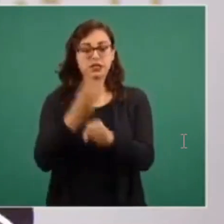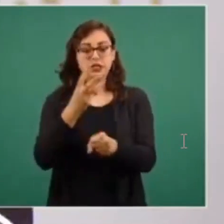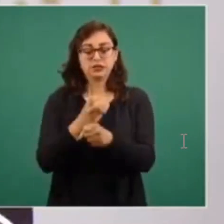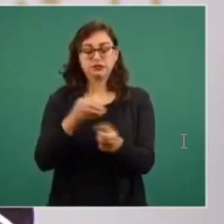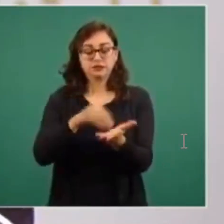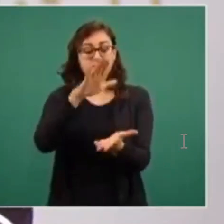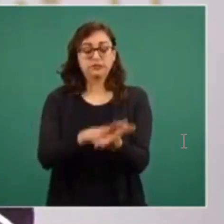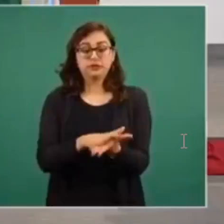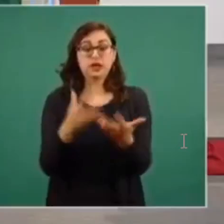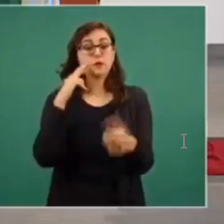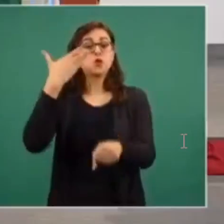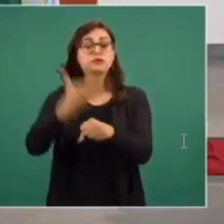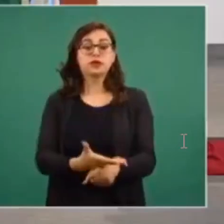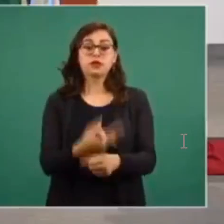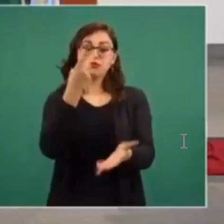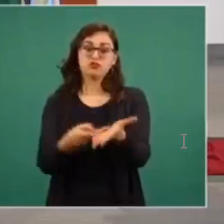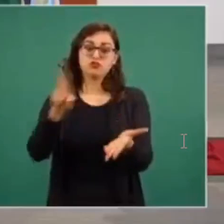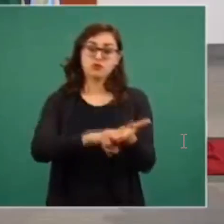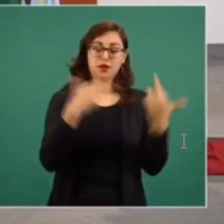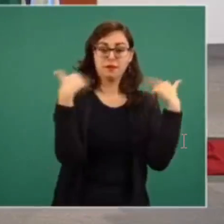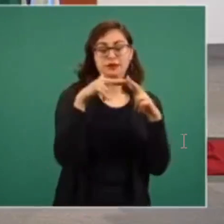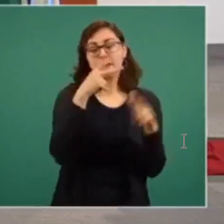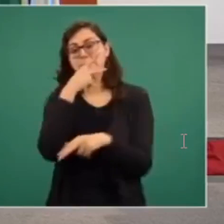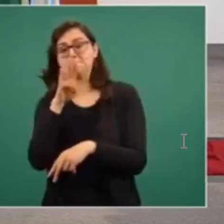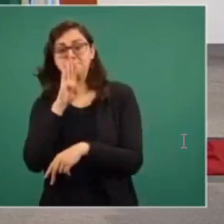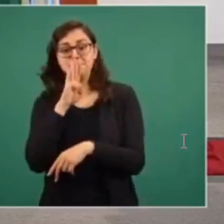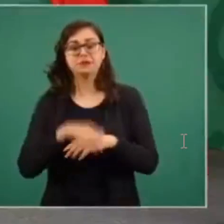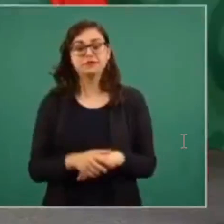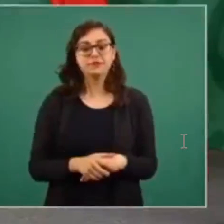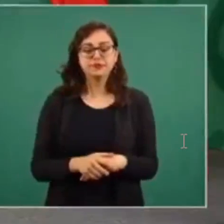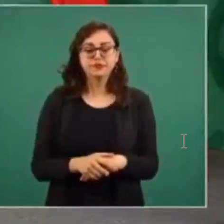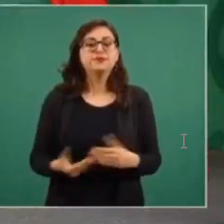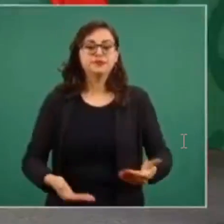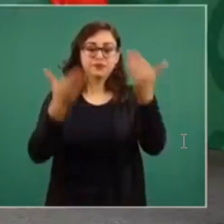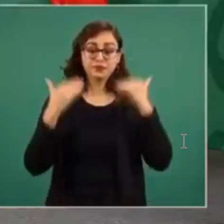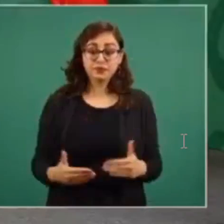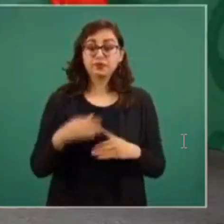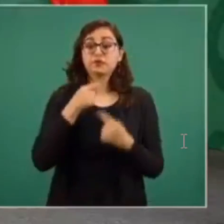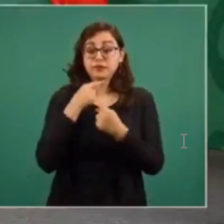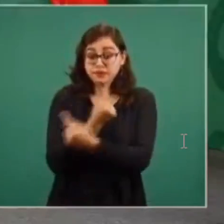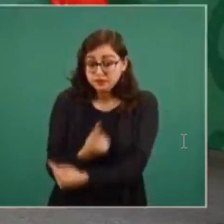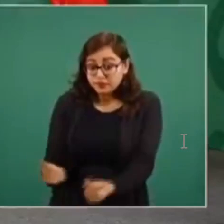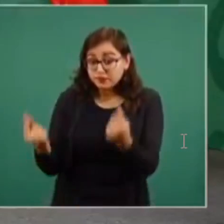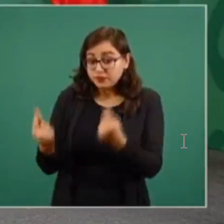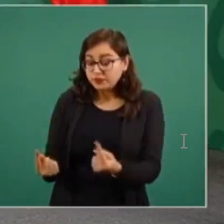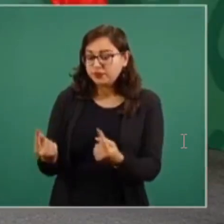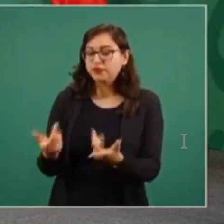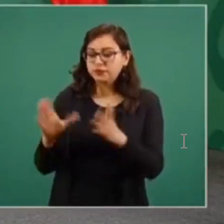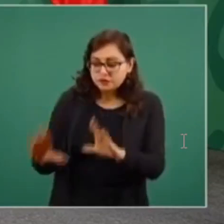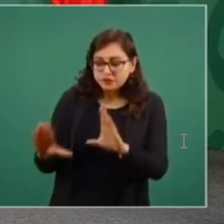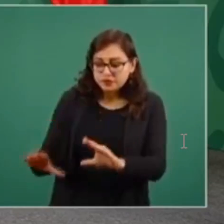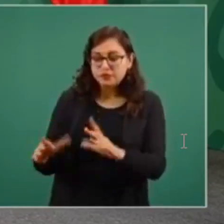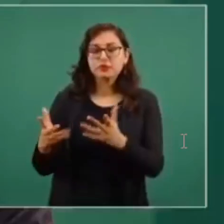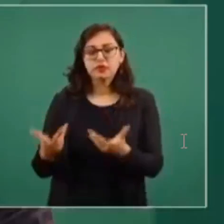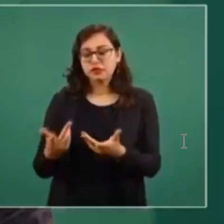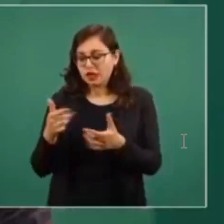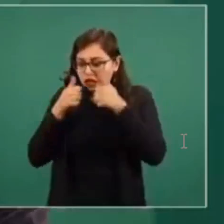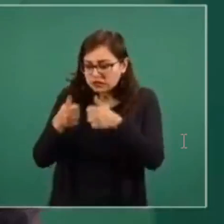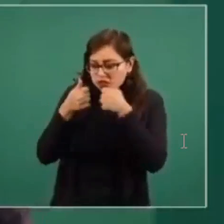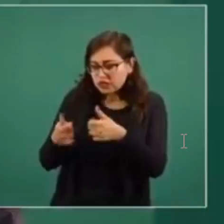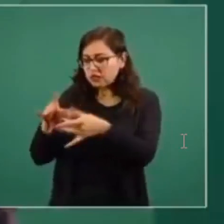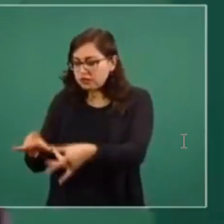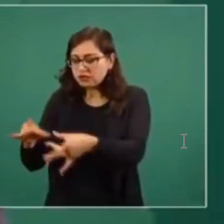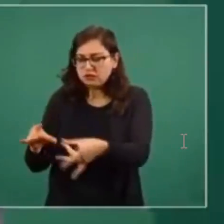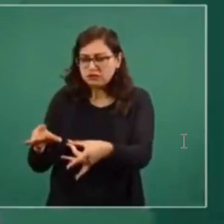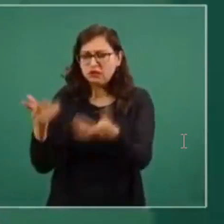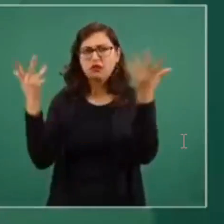en la educación. Y finalmente, pues al estar ayudando a sus chiquitos, pues muchos adultos han dicho, ¿y por qué no? Pues logro yo